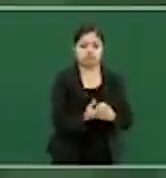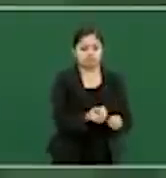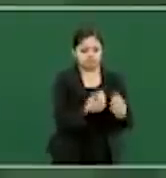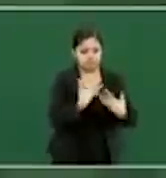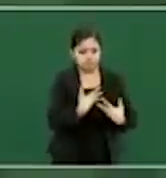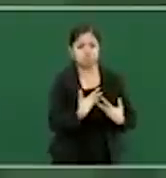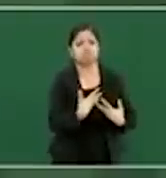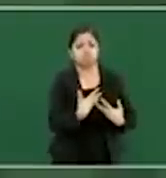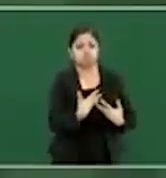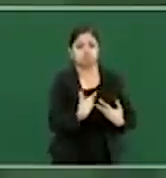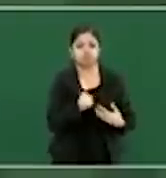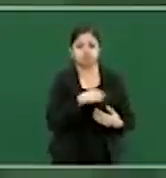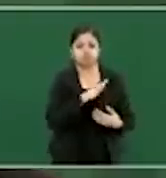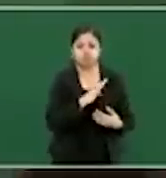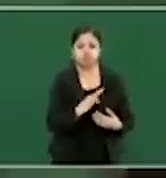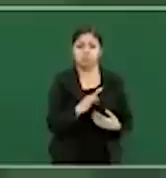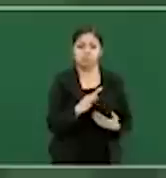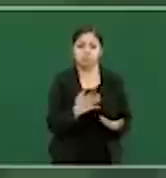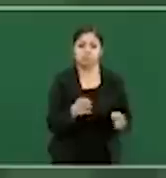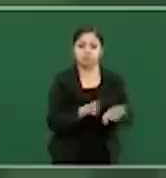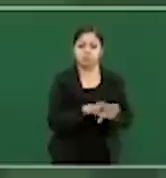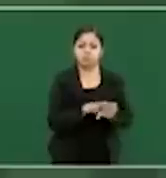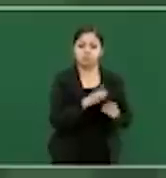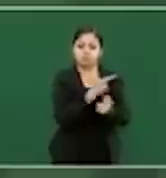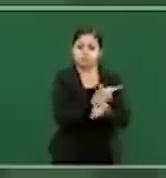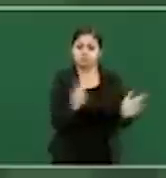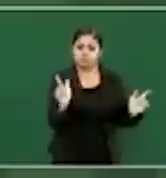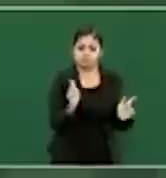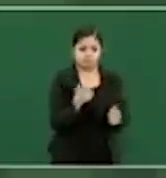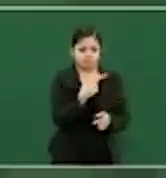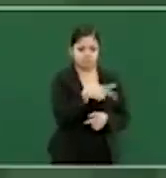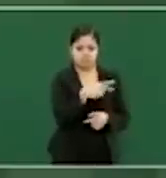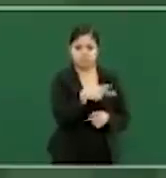libertad, que puedan